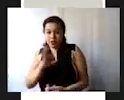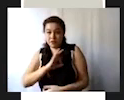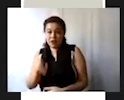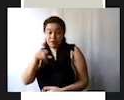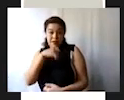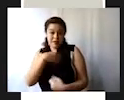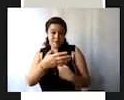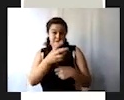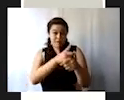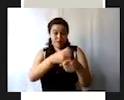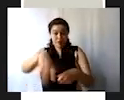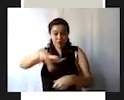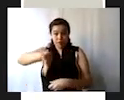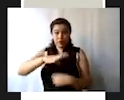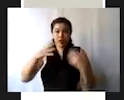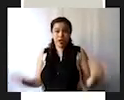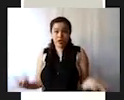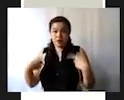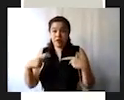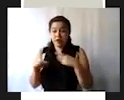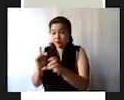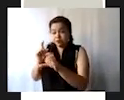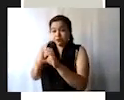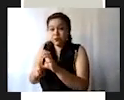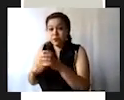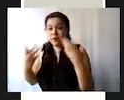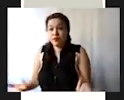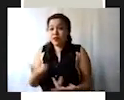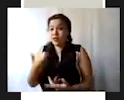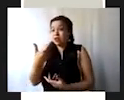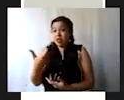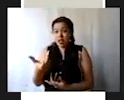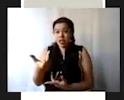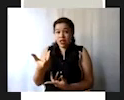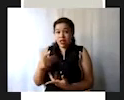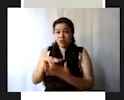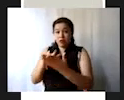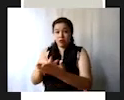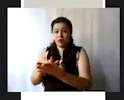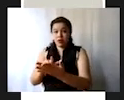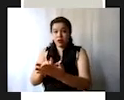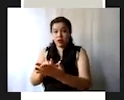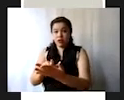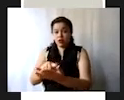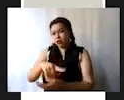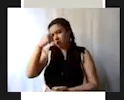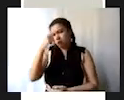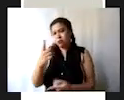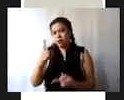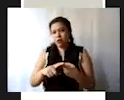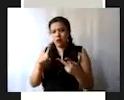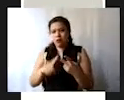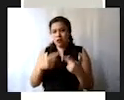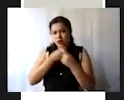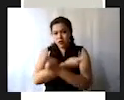la busquen y si los que puedan se sumen, que cualquier cantidad es buena para poner un par de lentes a unos niños